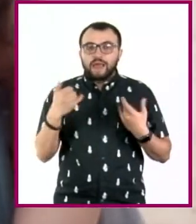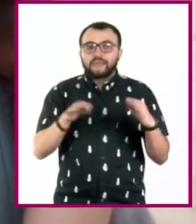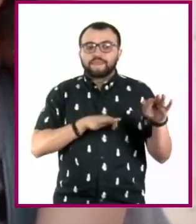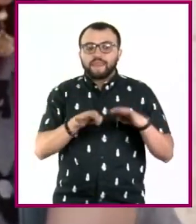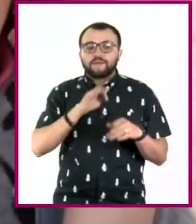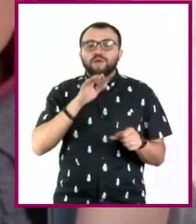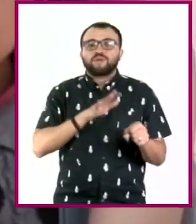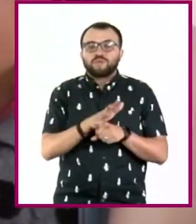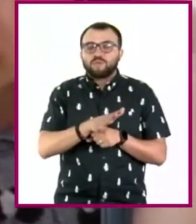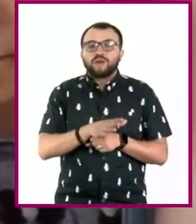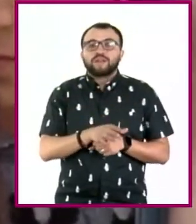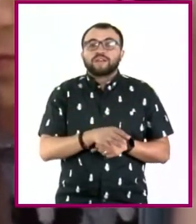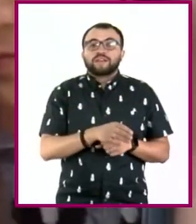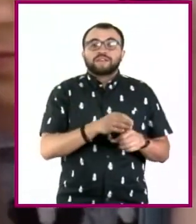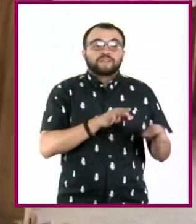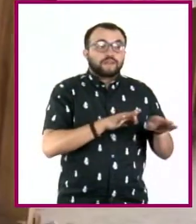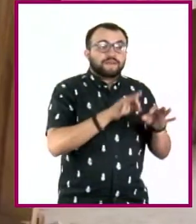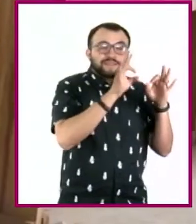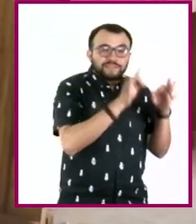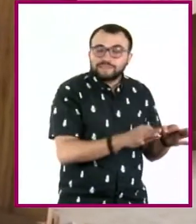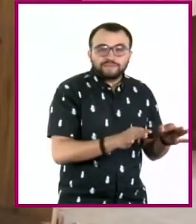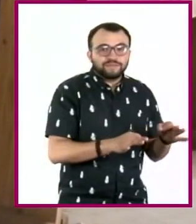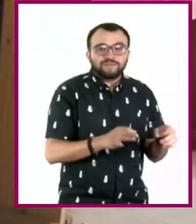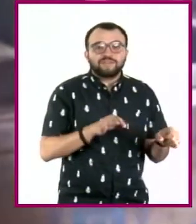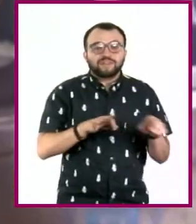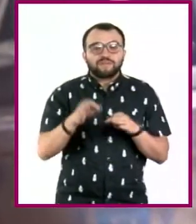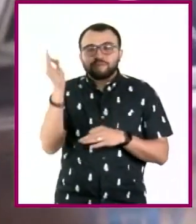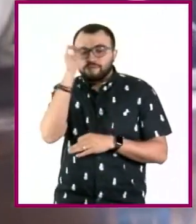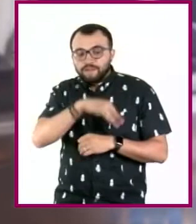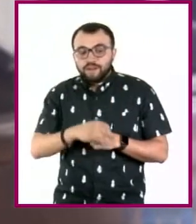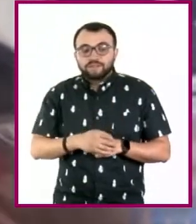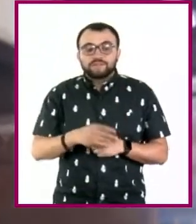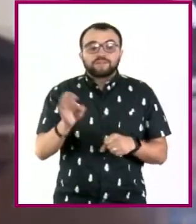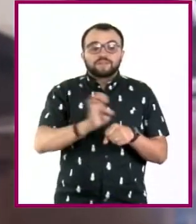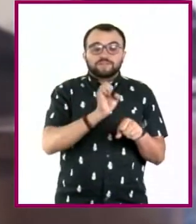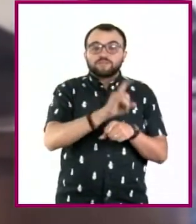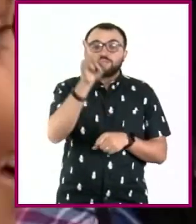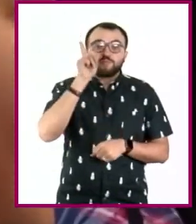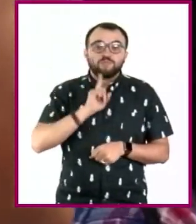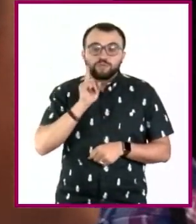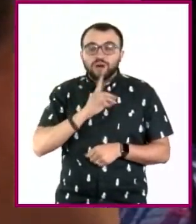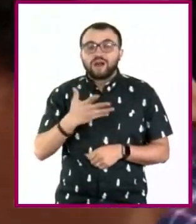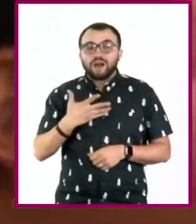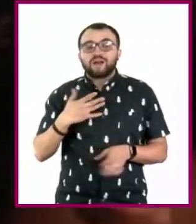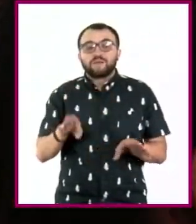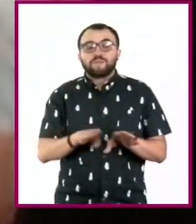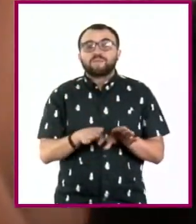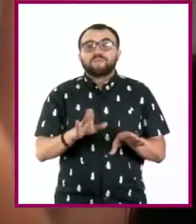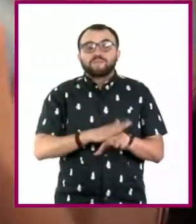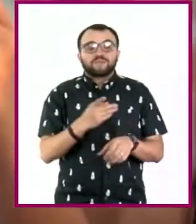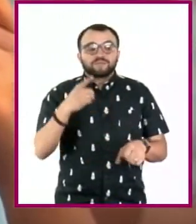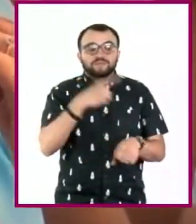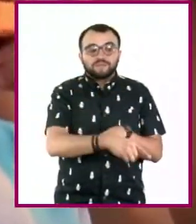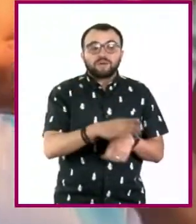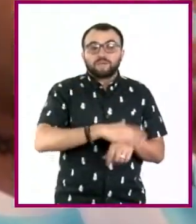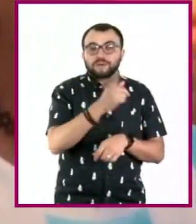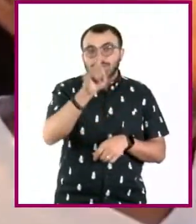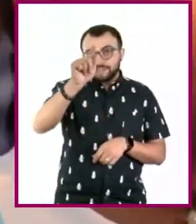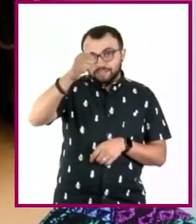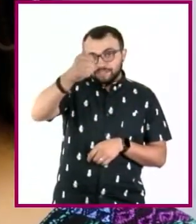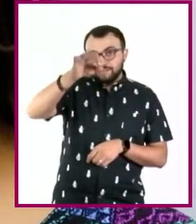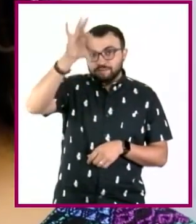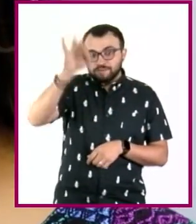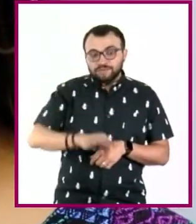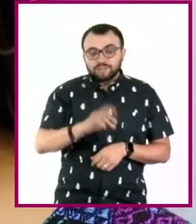en empleos informales. En ese contexto, las mujeres se ven particularmente perjudicadas, pues representan el 76%